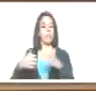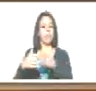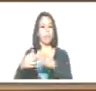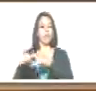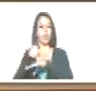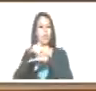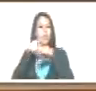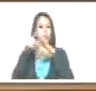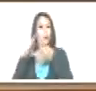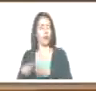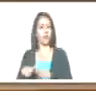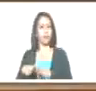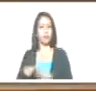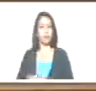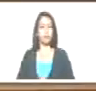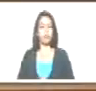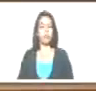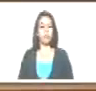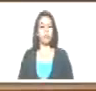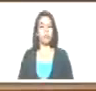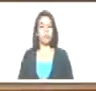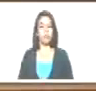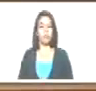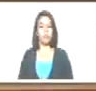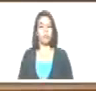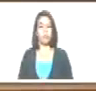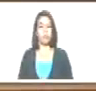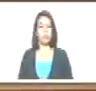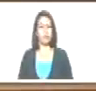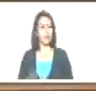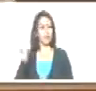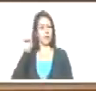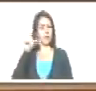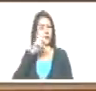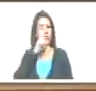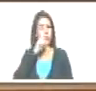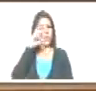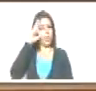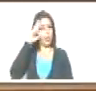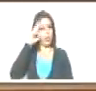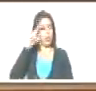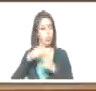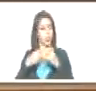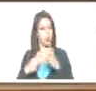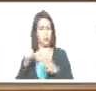la sazón que en Venezuela no había razones para no robar.